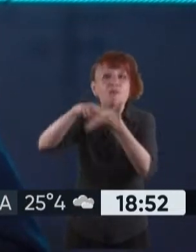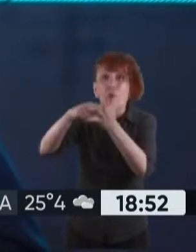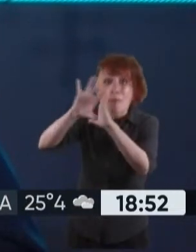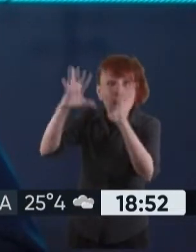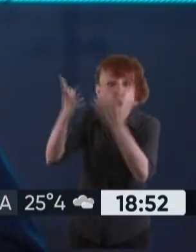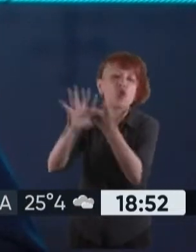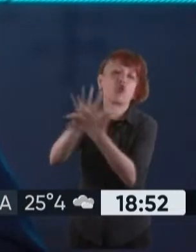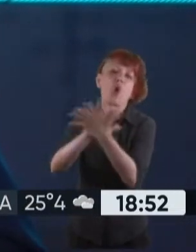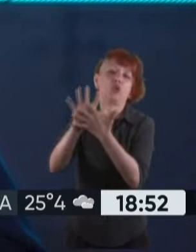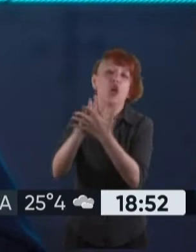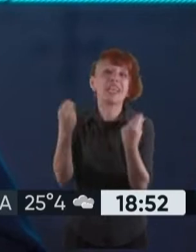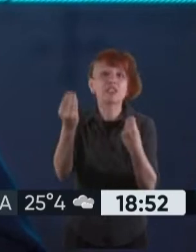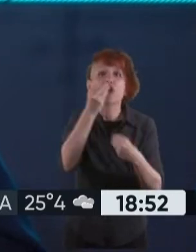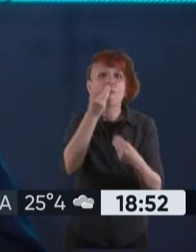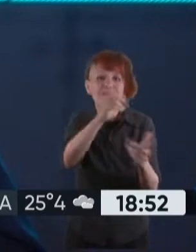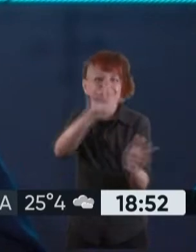es el hambre.